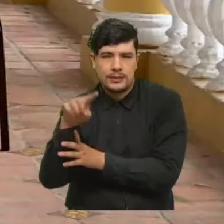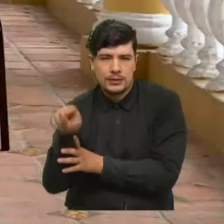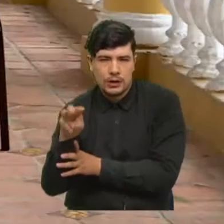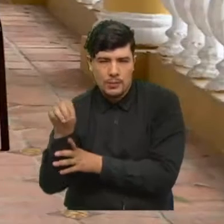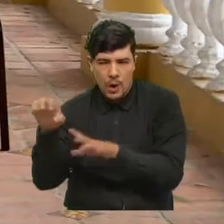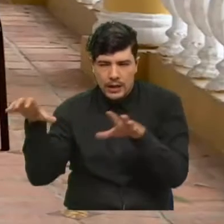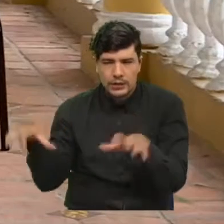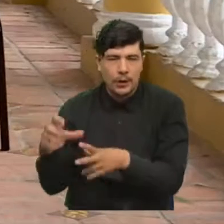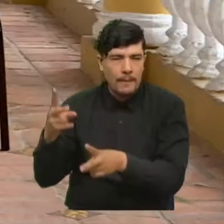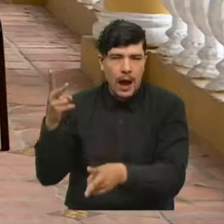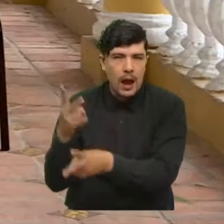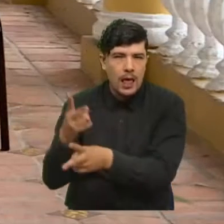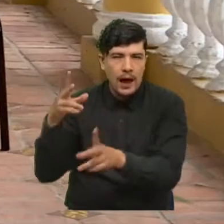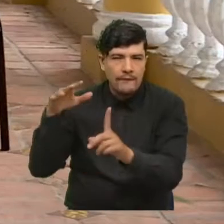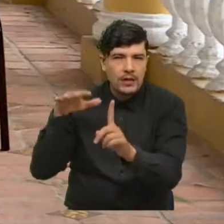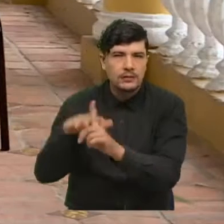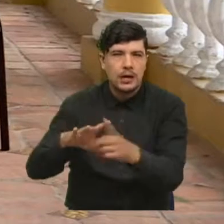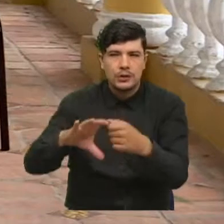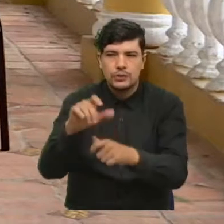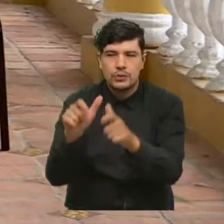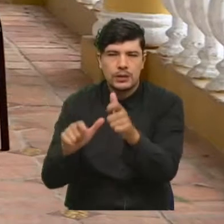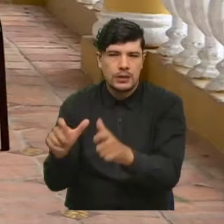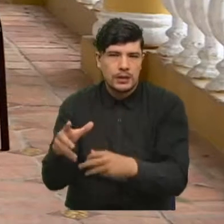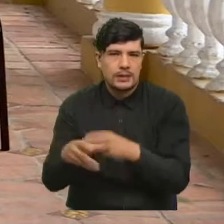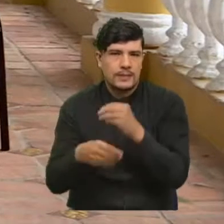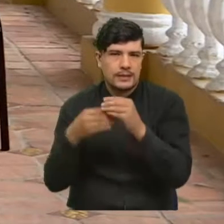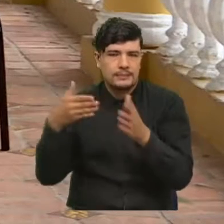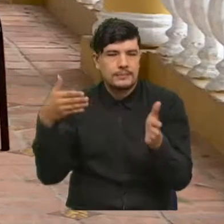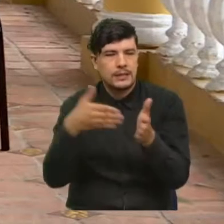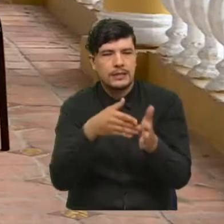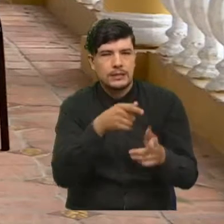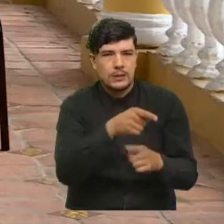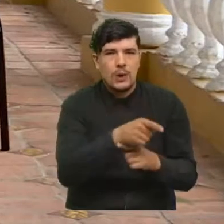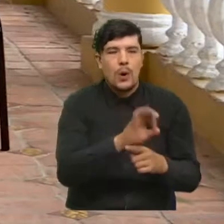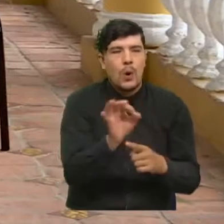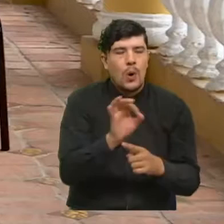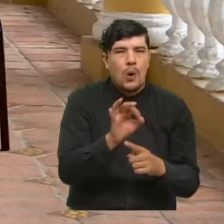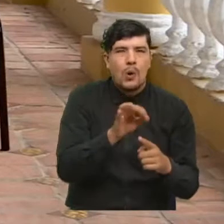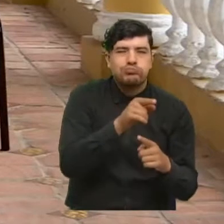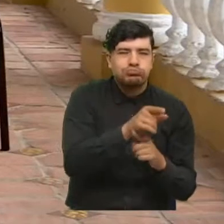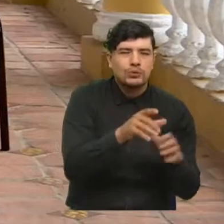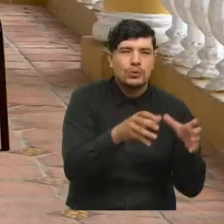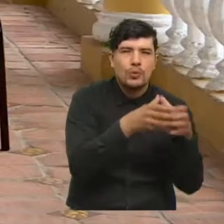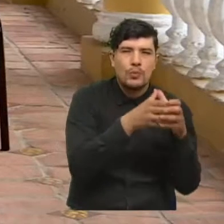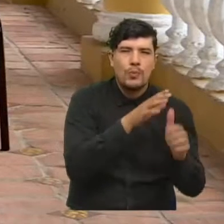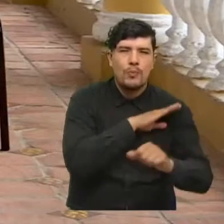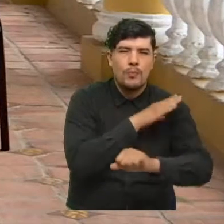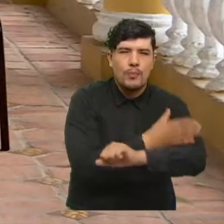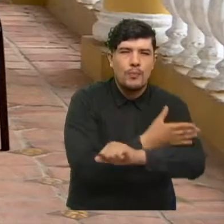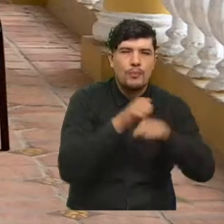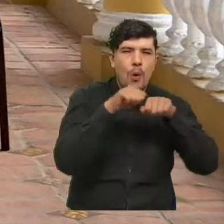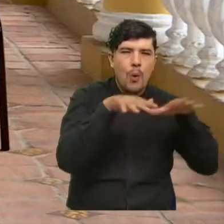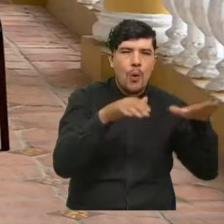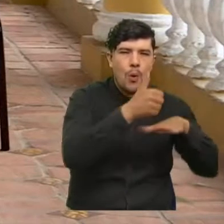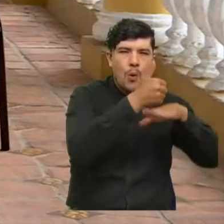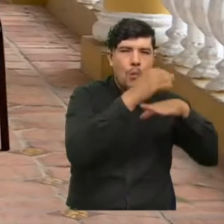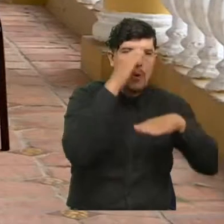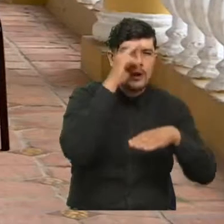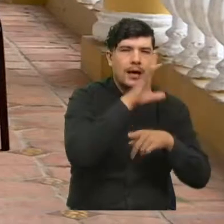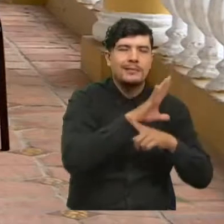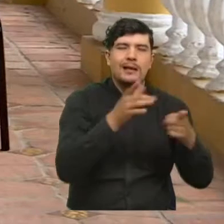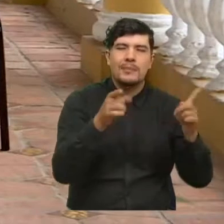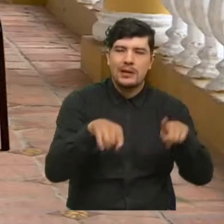la fuerza pública o viceversa también a la población civil y esas confrontaciones son las que tenemos que rechazar porque si